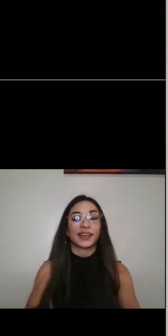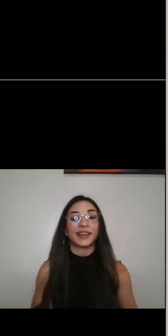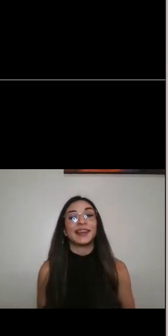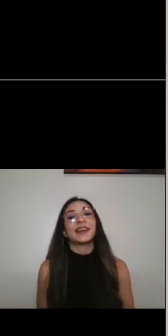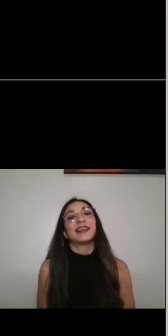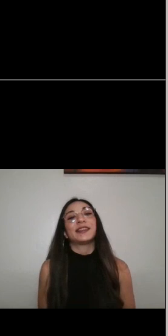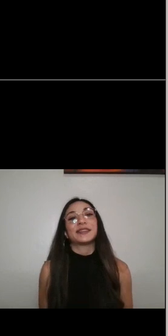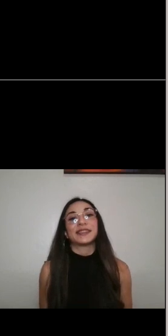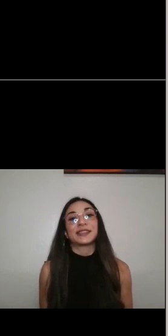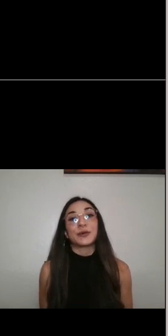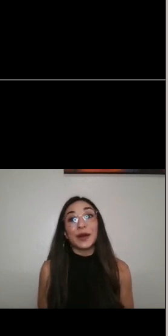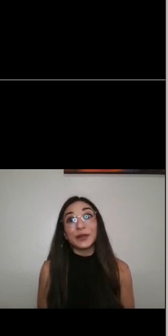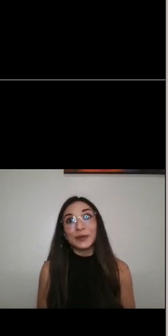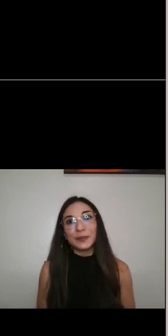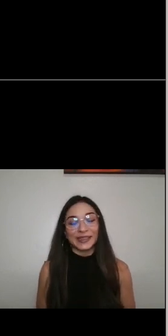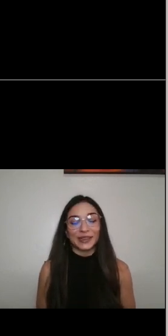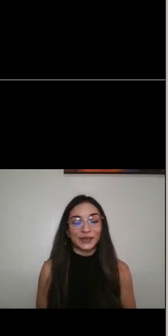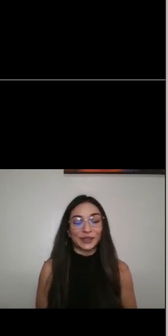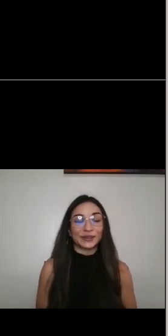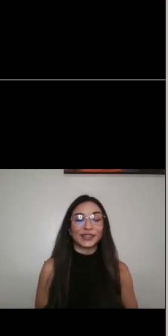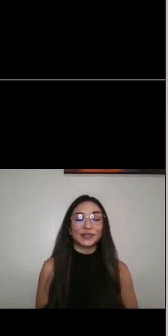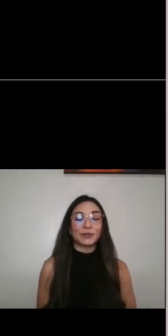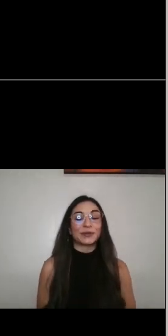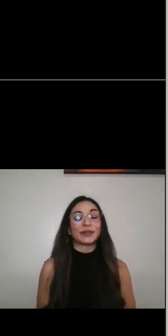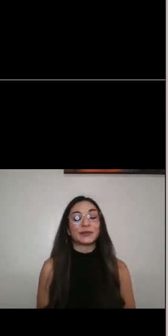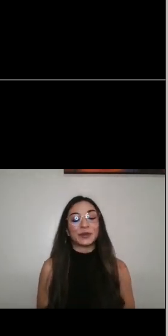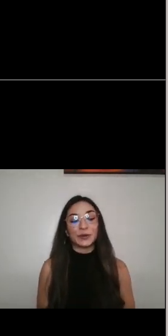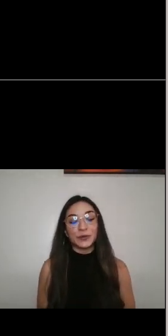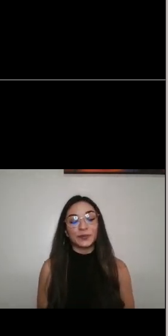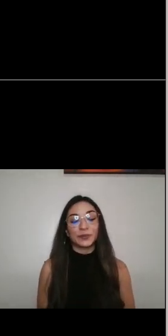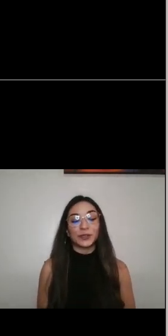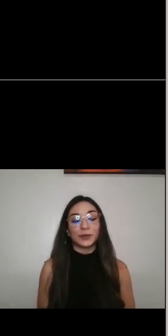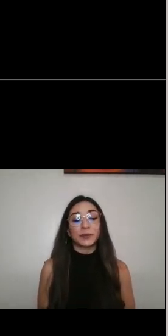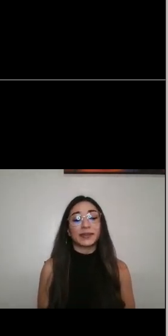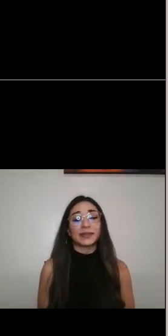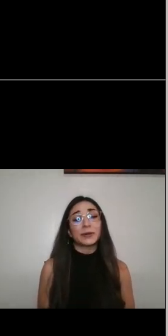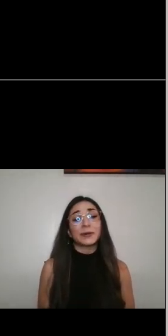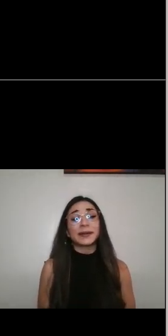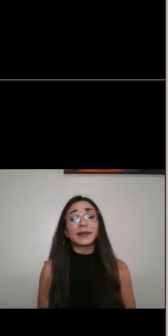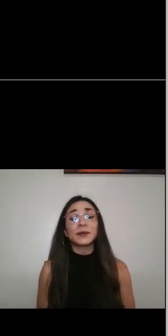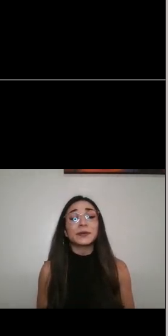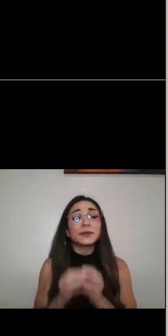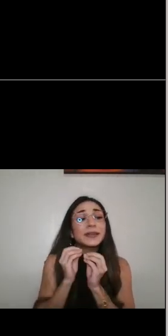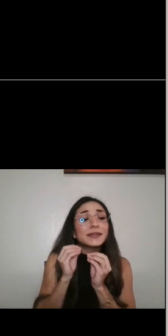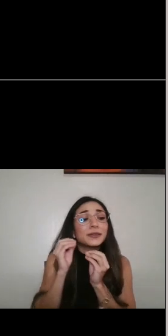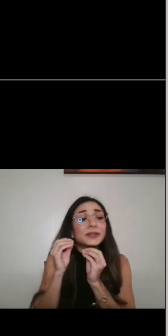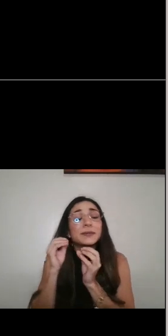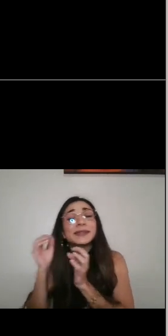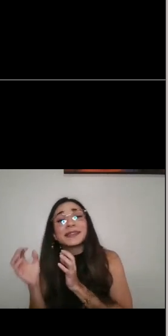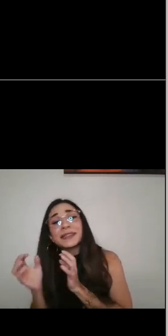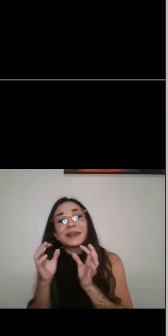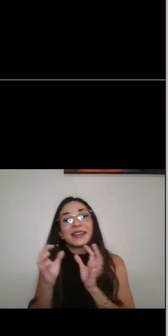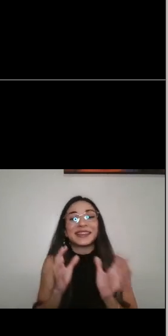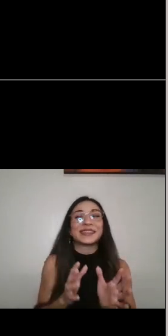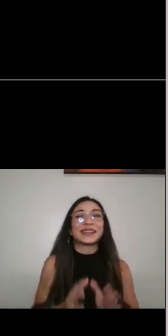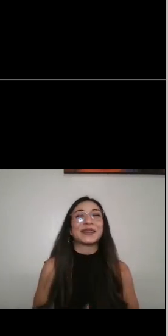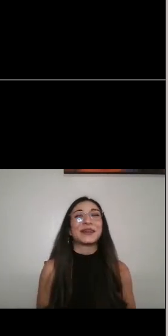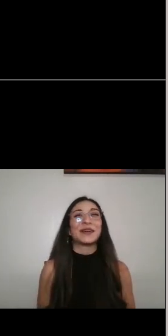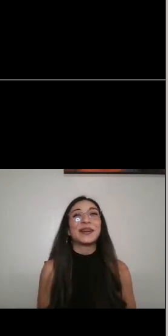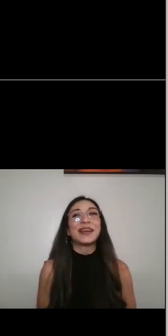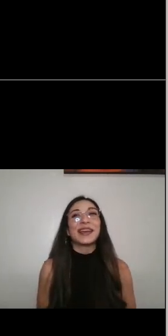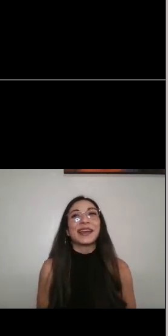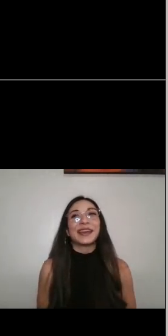Ok, entonces, ¿cuándo empieza la audición? Esta es una pregunta muy común. Muchos papás me dicen, pero ¿verdad que cuando ellos nacen entonces es más sensible? Y